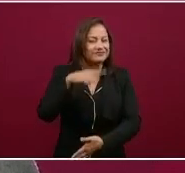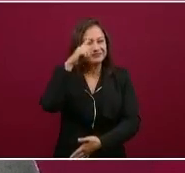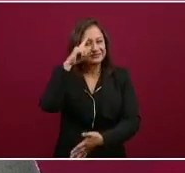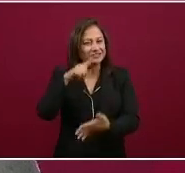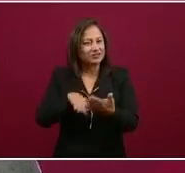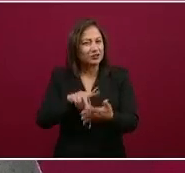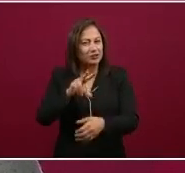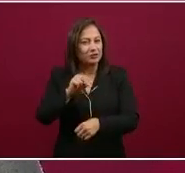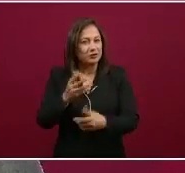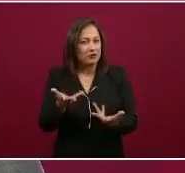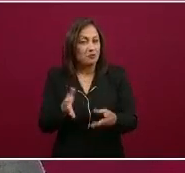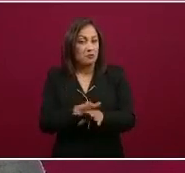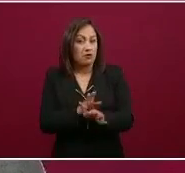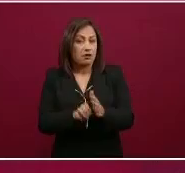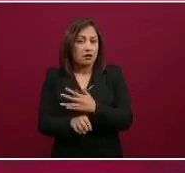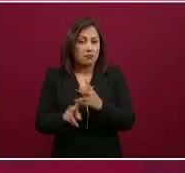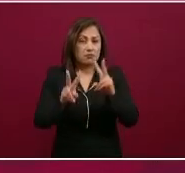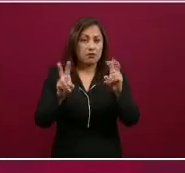de impuestos